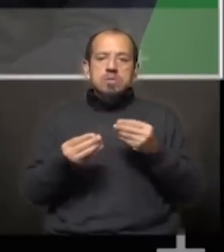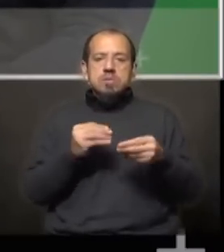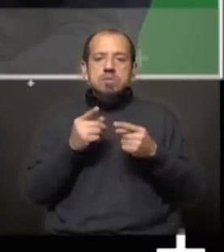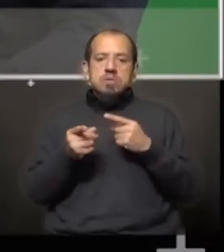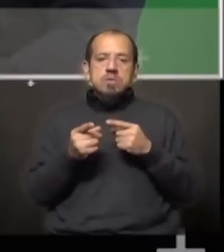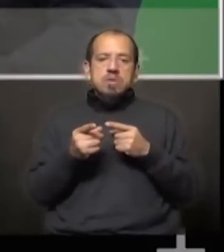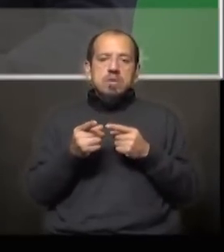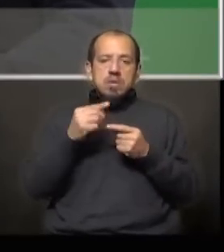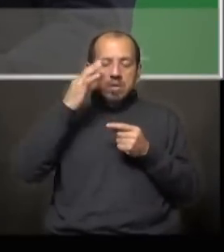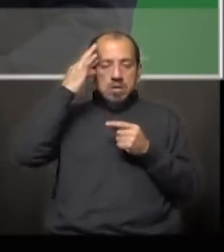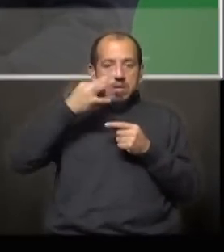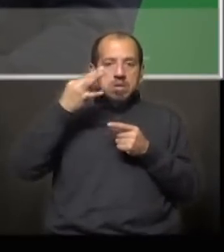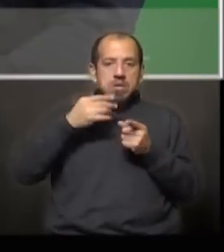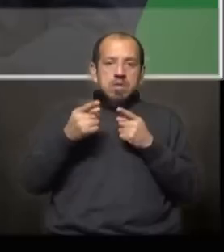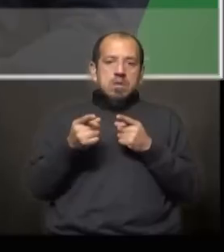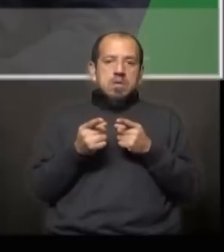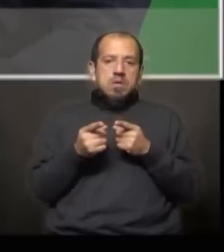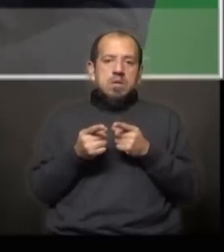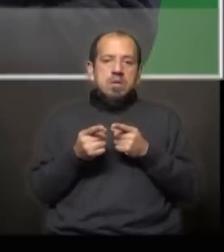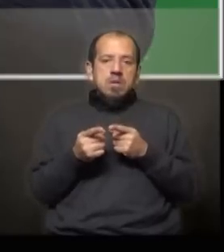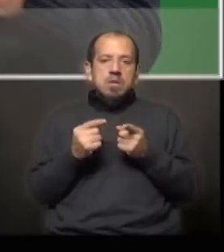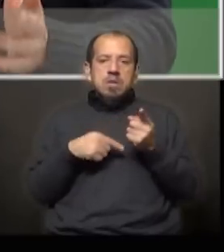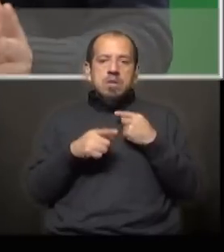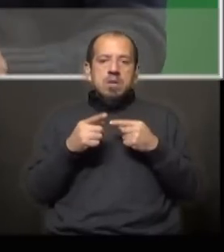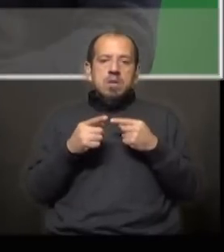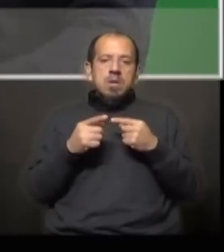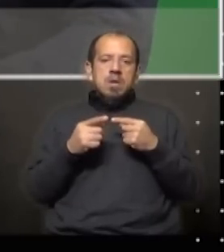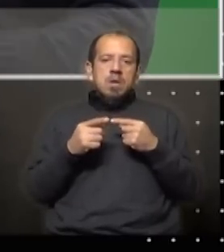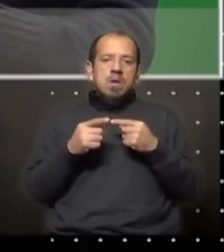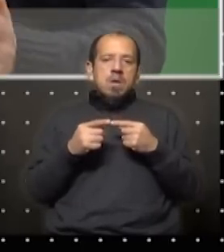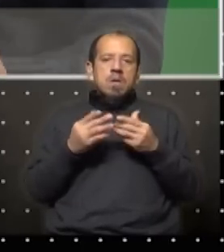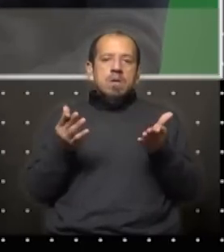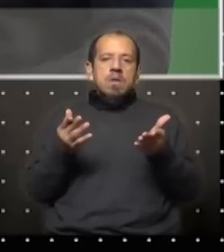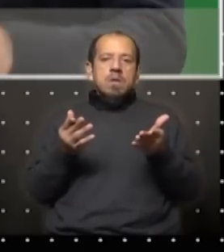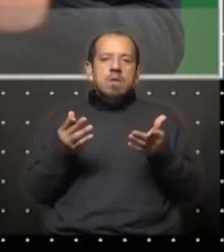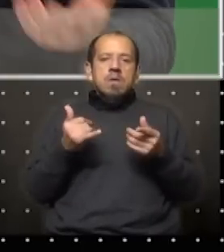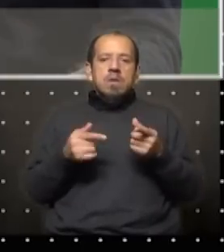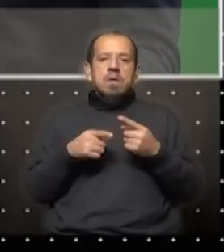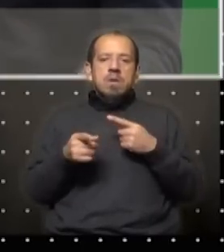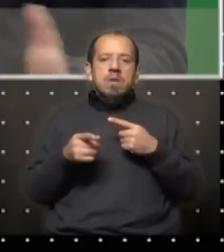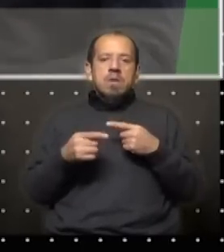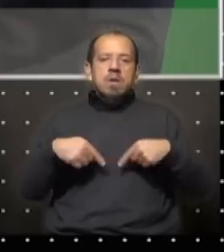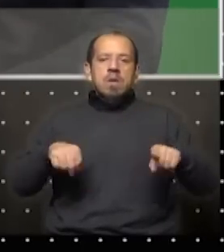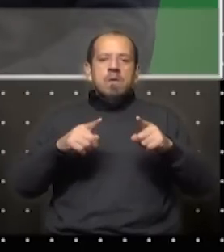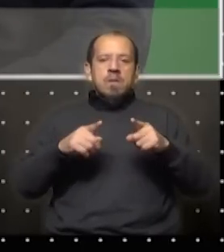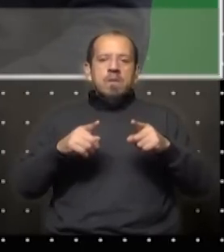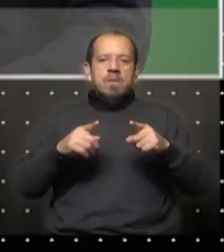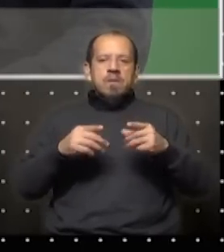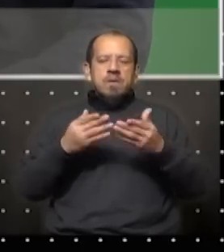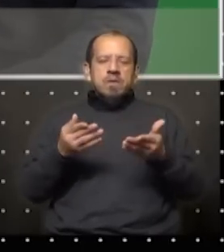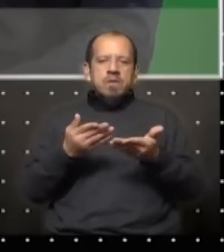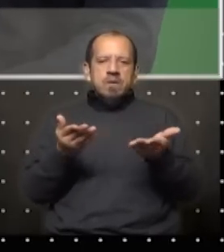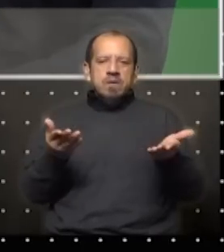pasó a decir que en realidad no teníamos una zona que no teníamos un mercado común no flexibilizar nada porque en realidad